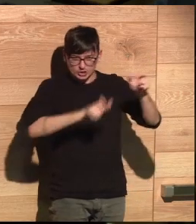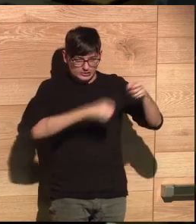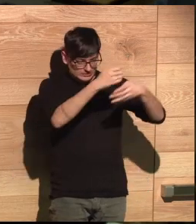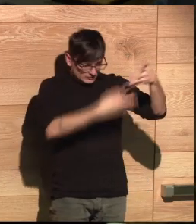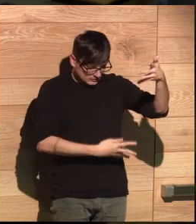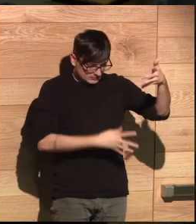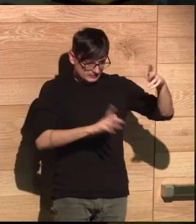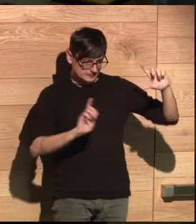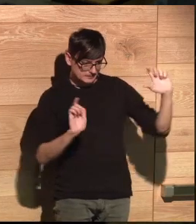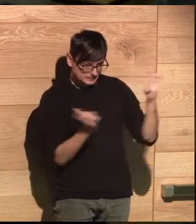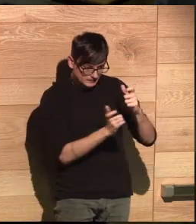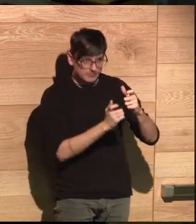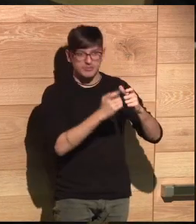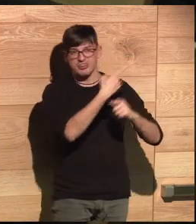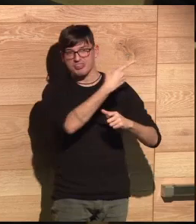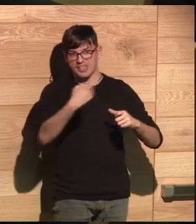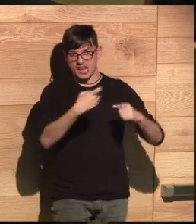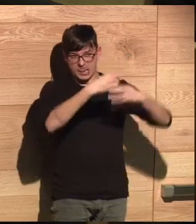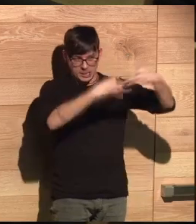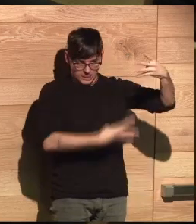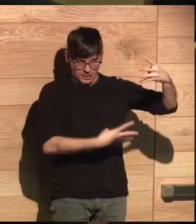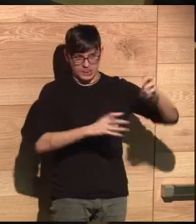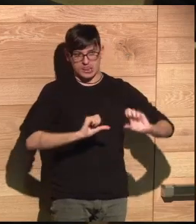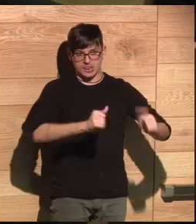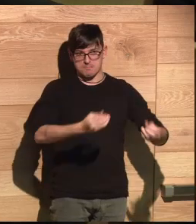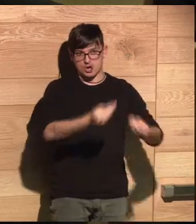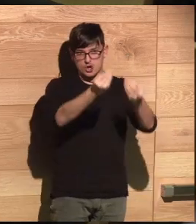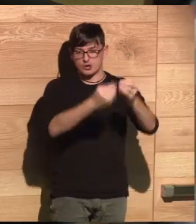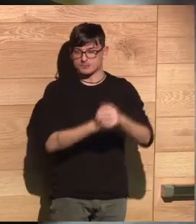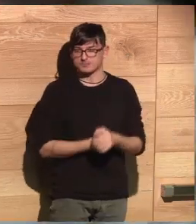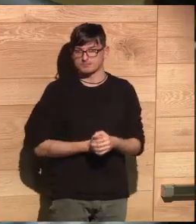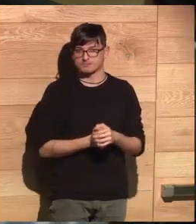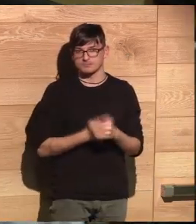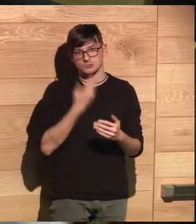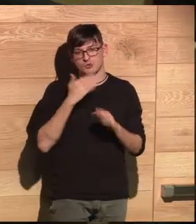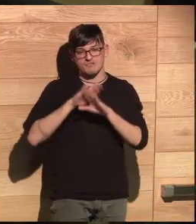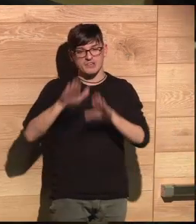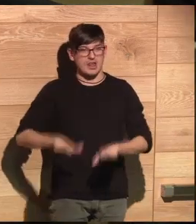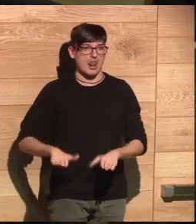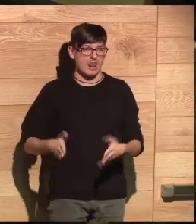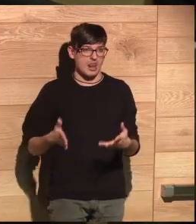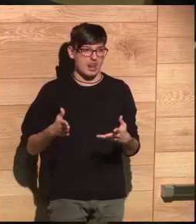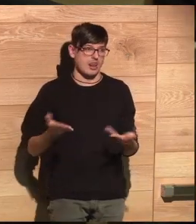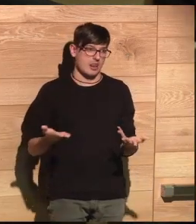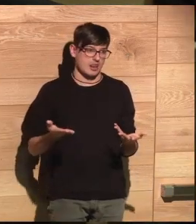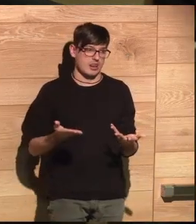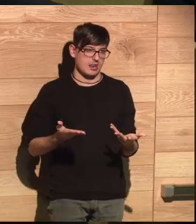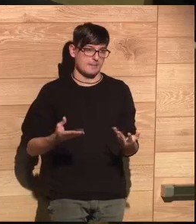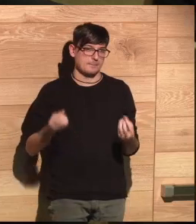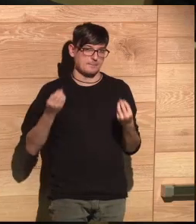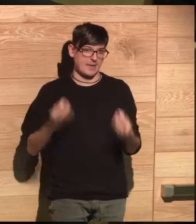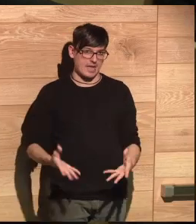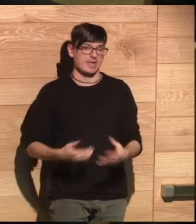en 100, pues para poder atacar el proyecto de alguna manera, para que tuviera un final, ¿no?